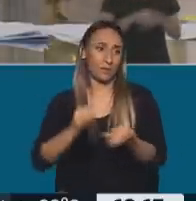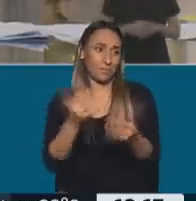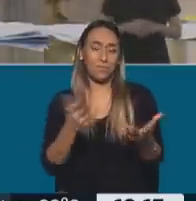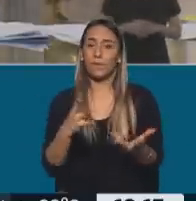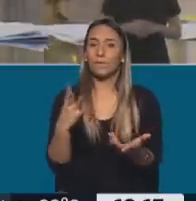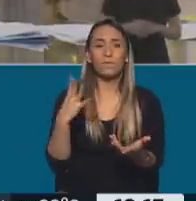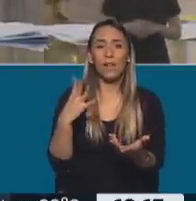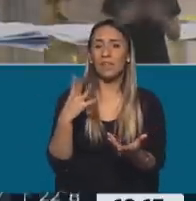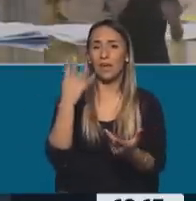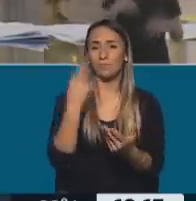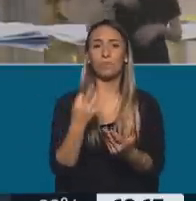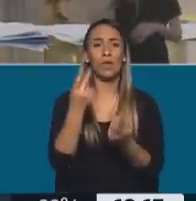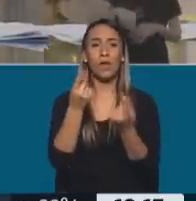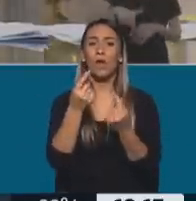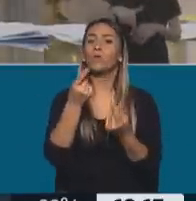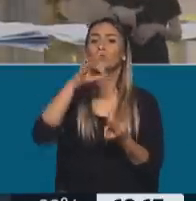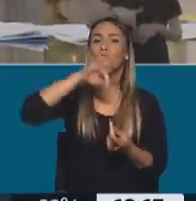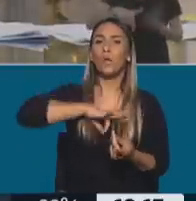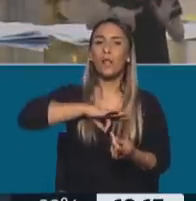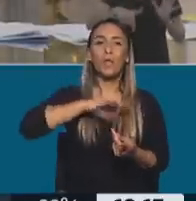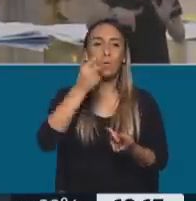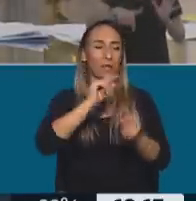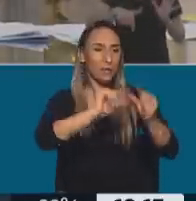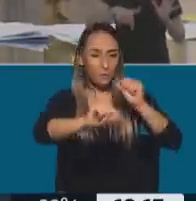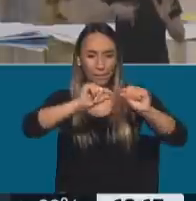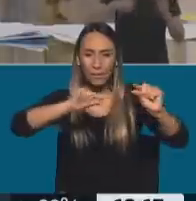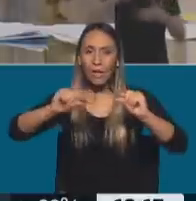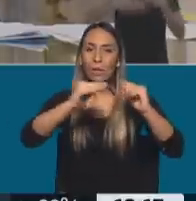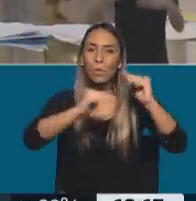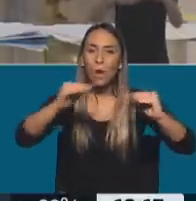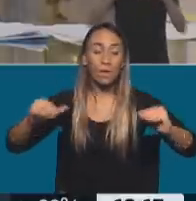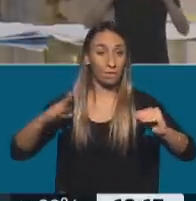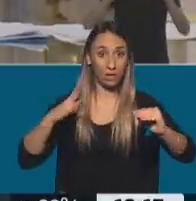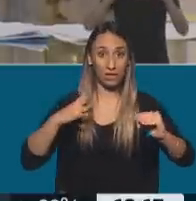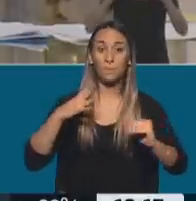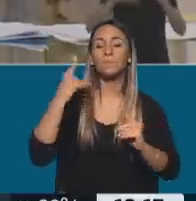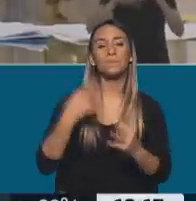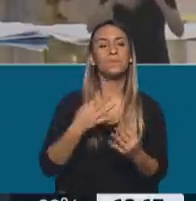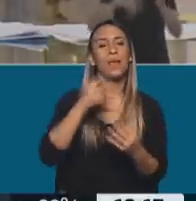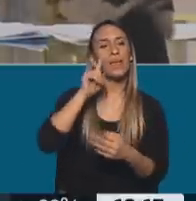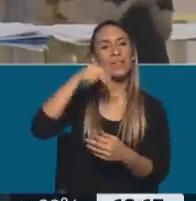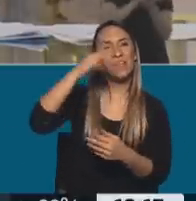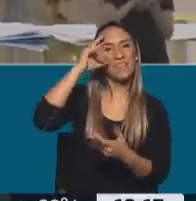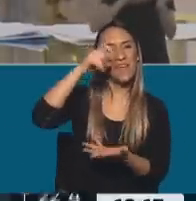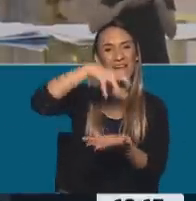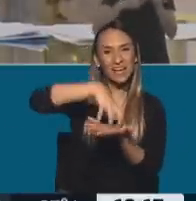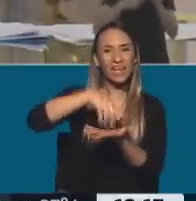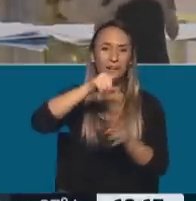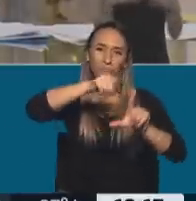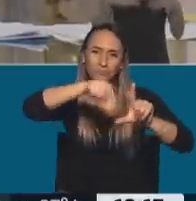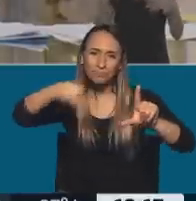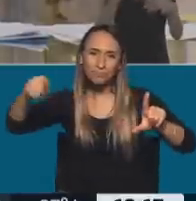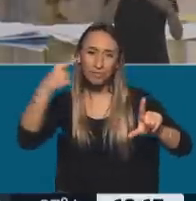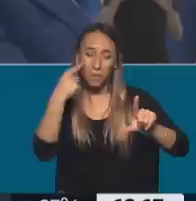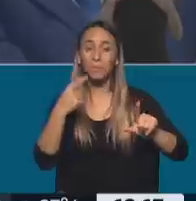distribución más equitativa de los ingresos y claro si uno por ejemplo retoma en los últimos informes vi que a fin de año